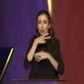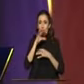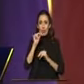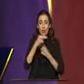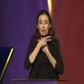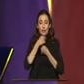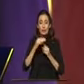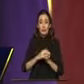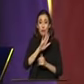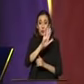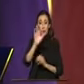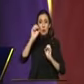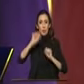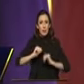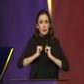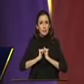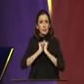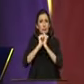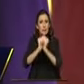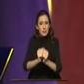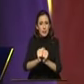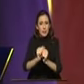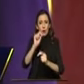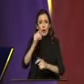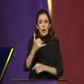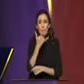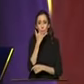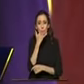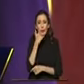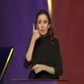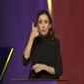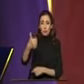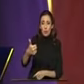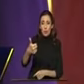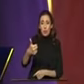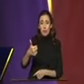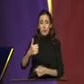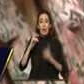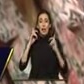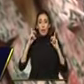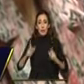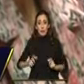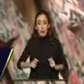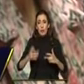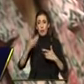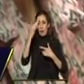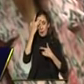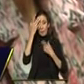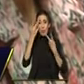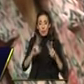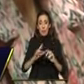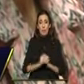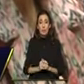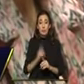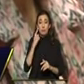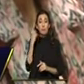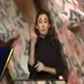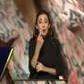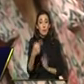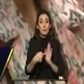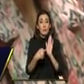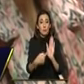Estás y has estado conmigo en la prosperidad y en la adversidad, en la salud y en la enfermedad. Y eso lo comprobó mucha